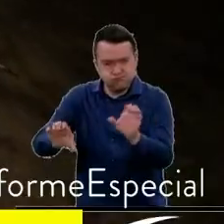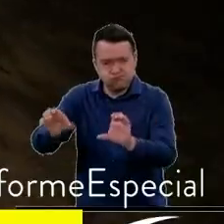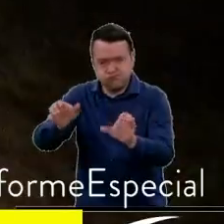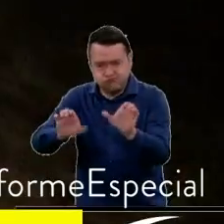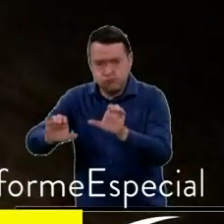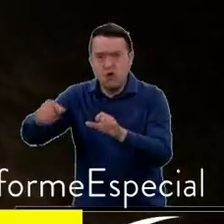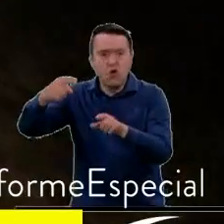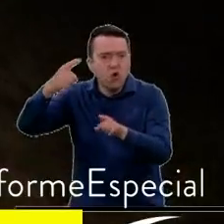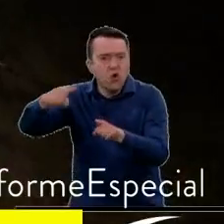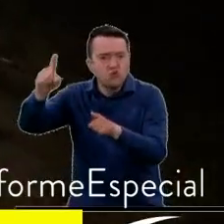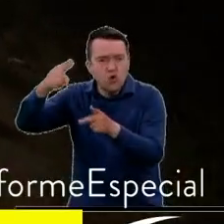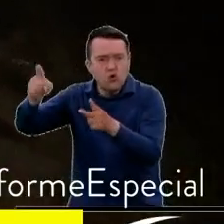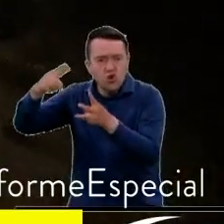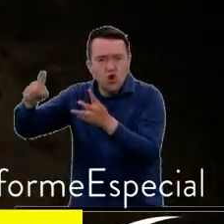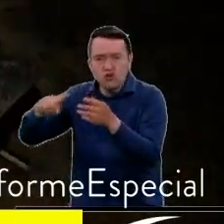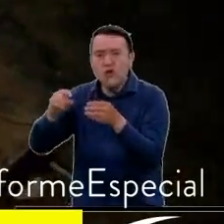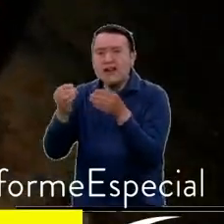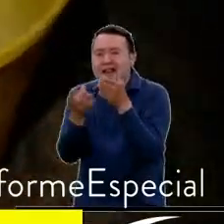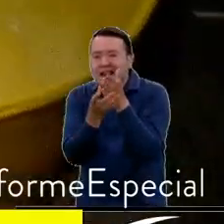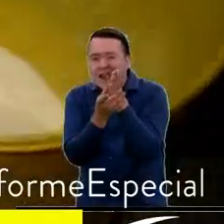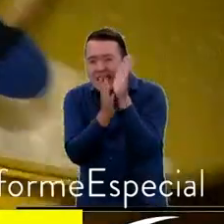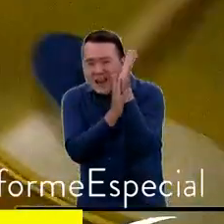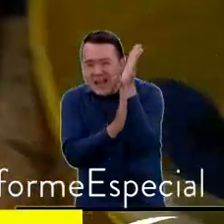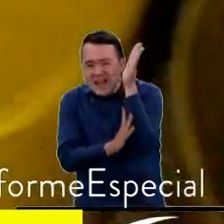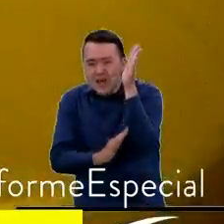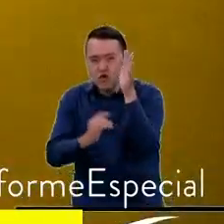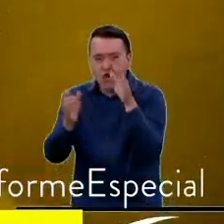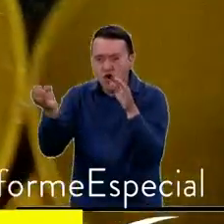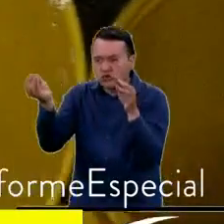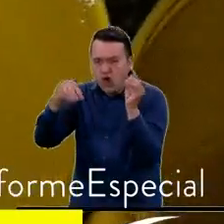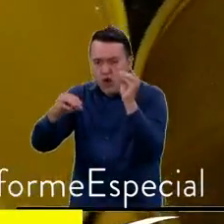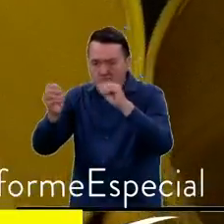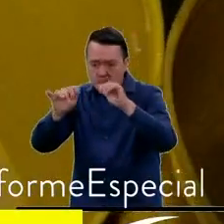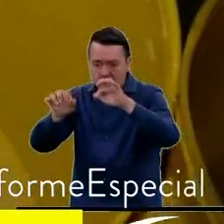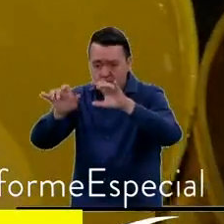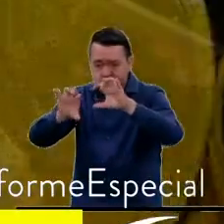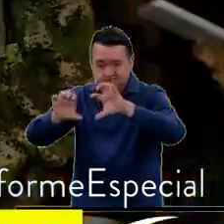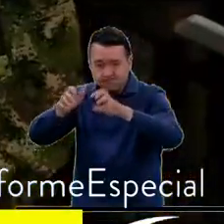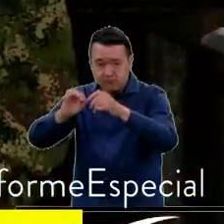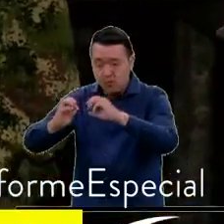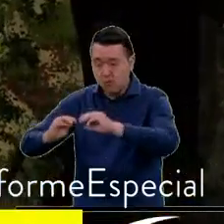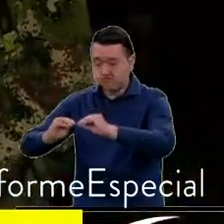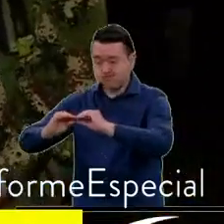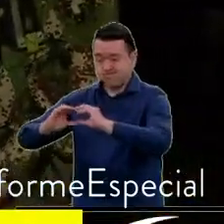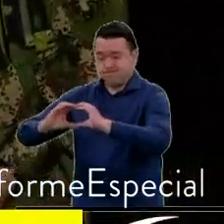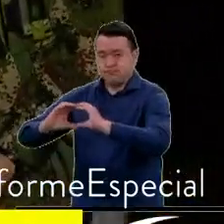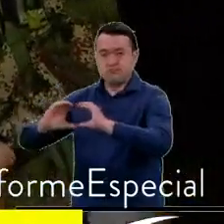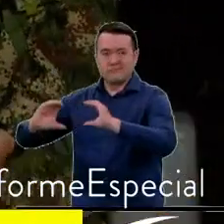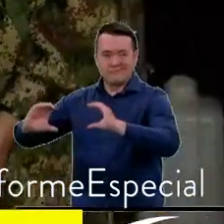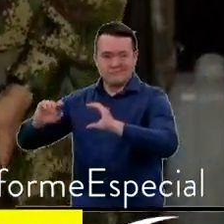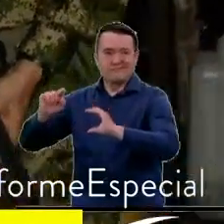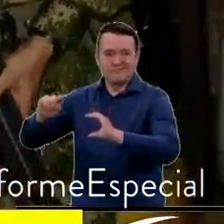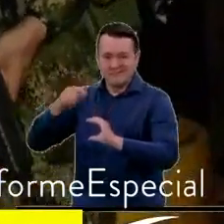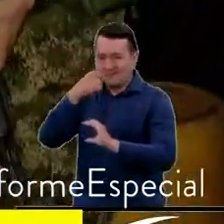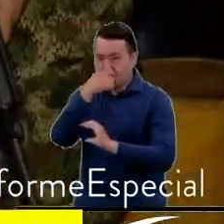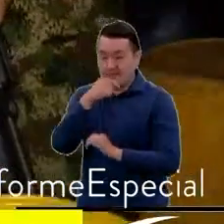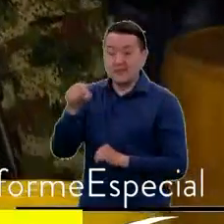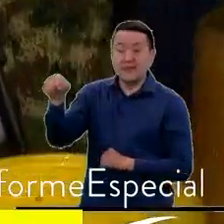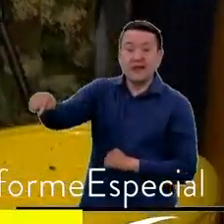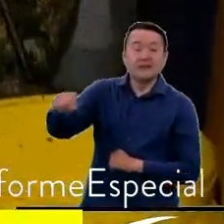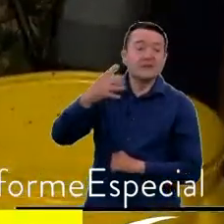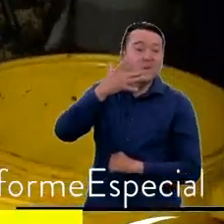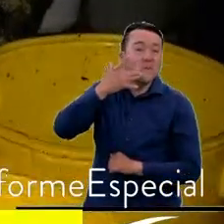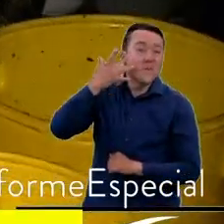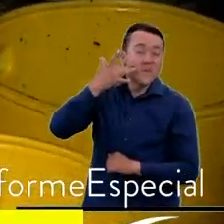diferentes insumos líquidos y sólidos, pueden obtener el clorhidrato de cocaína. Podemos ver ácido sulfúrico, podemos ver